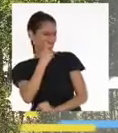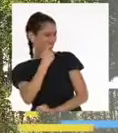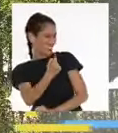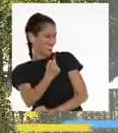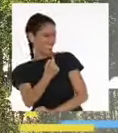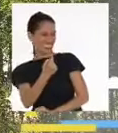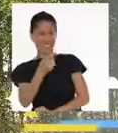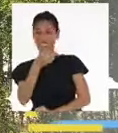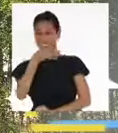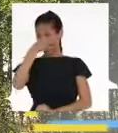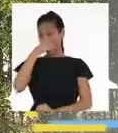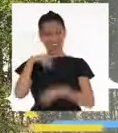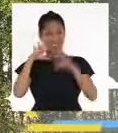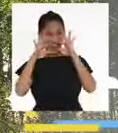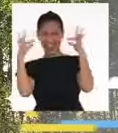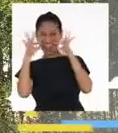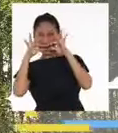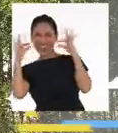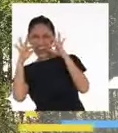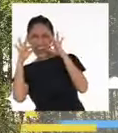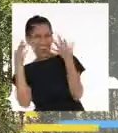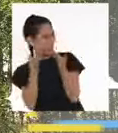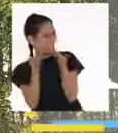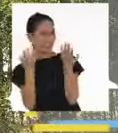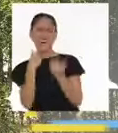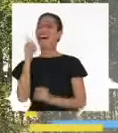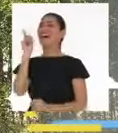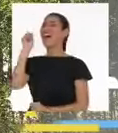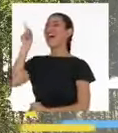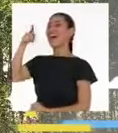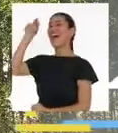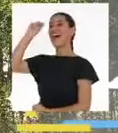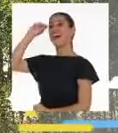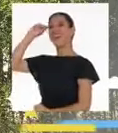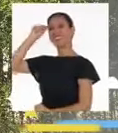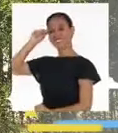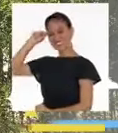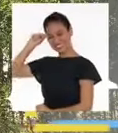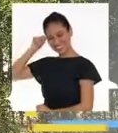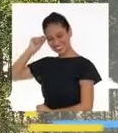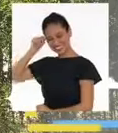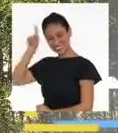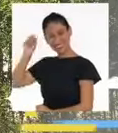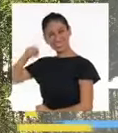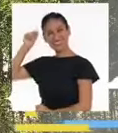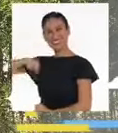mayor frecuencia. Ah, ya recordé si es verdad.